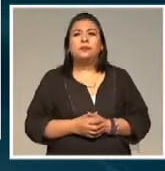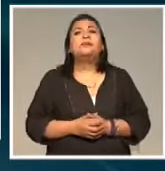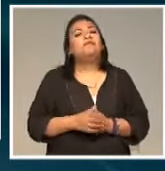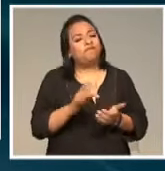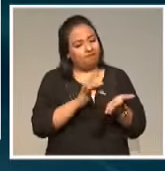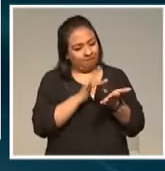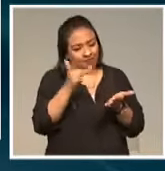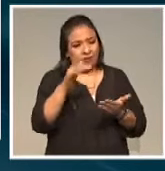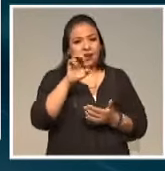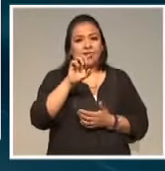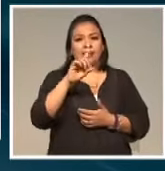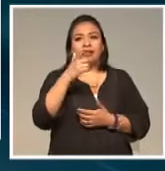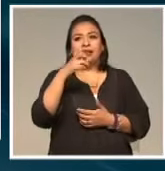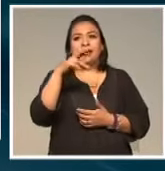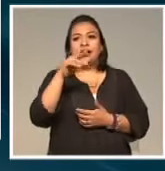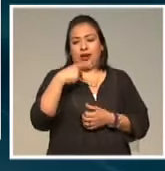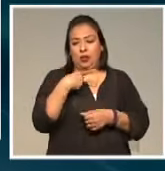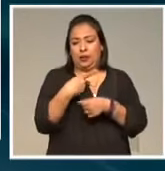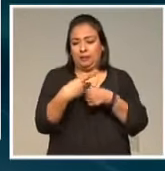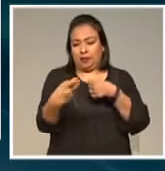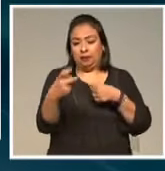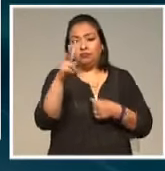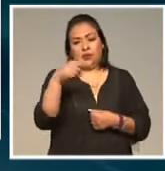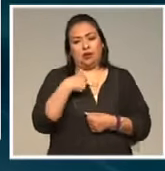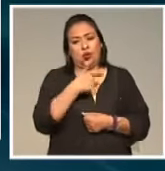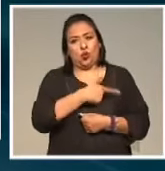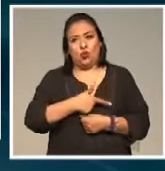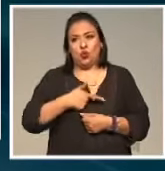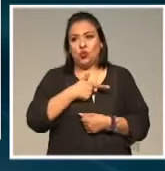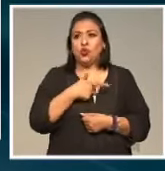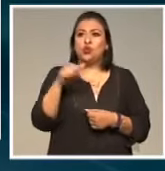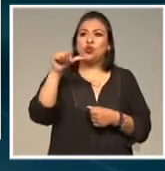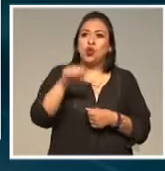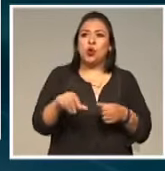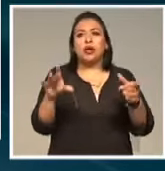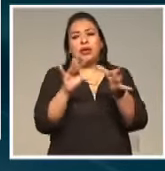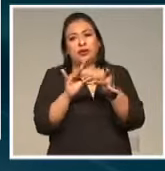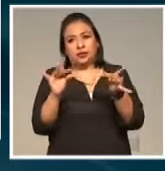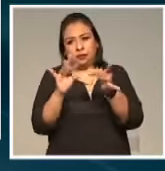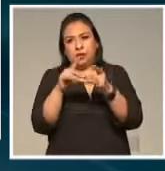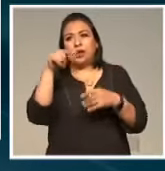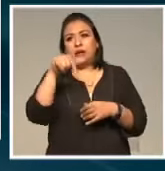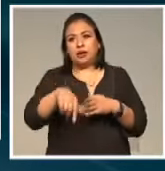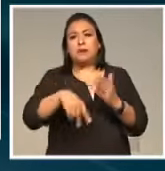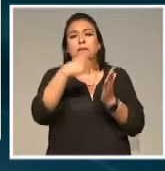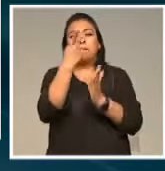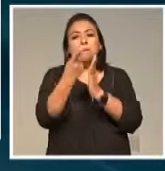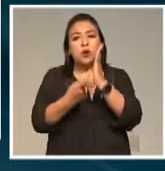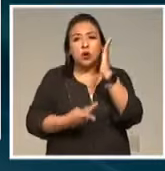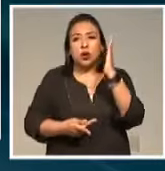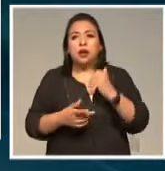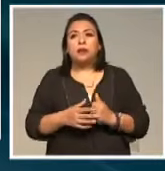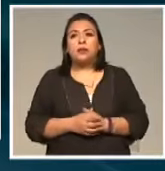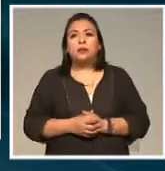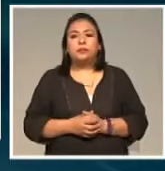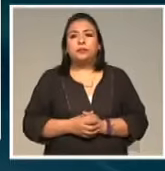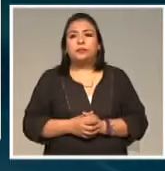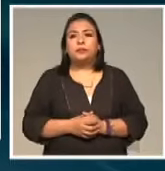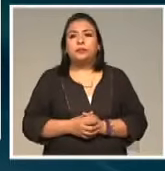Muchas gracias, Edgardo, por la invitación. Me da mucho gusto hablar hoy en este programa.